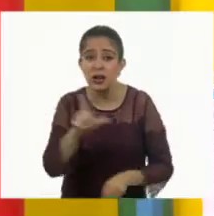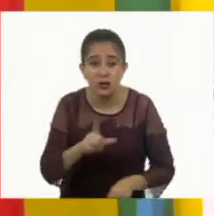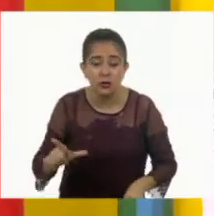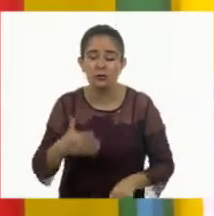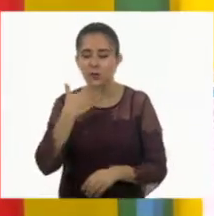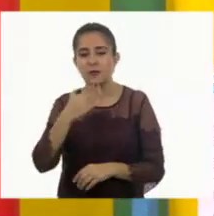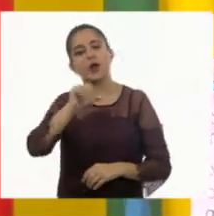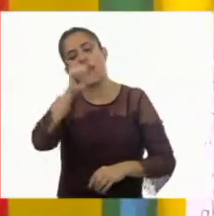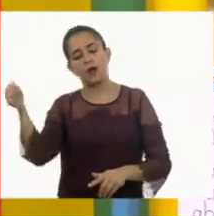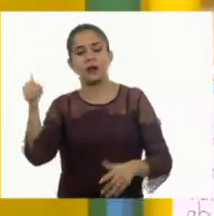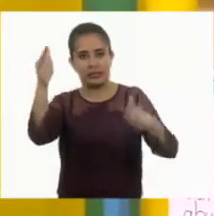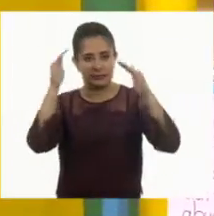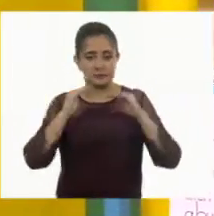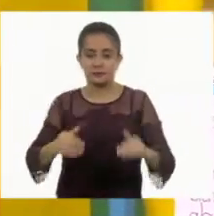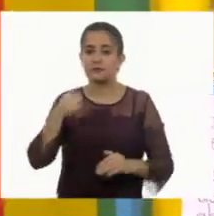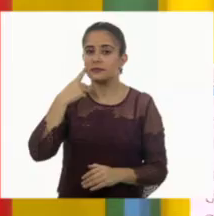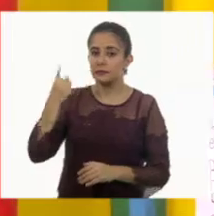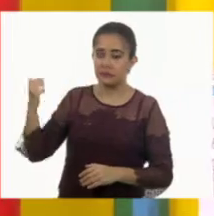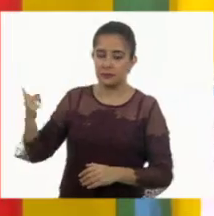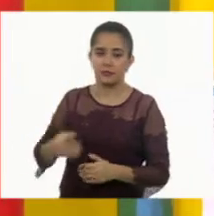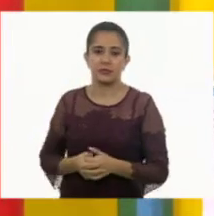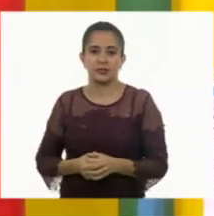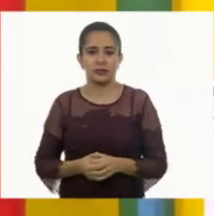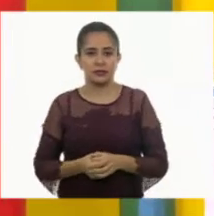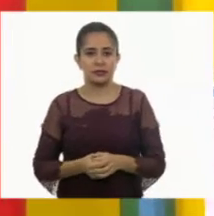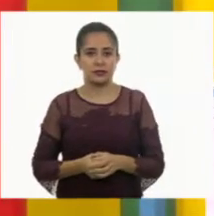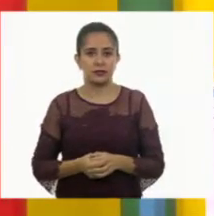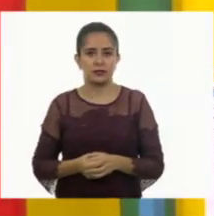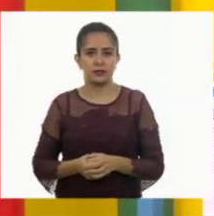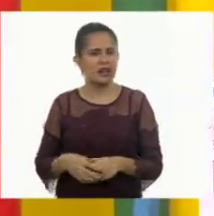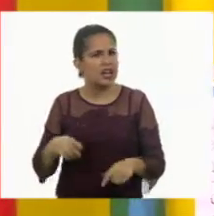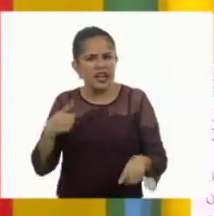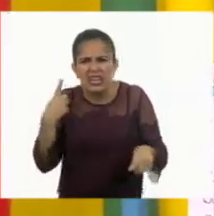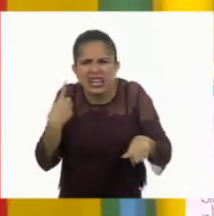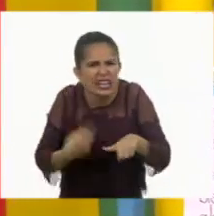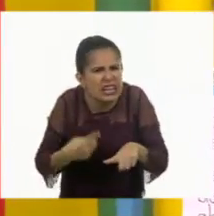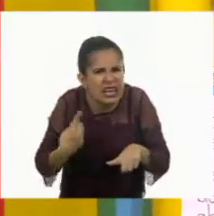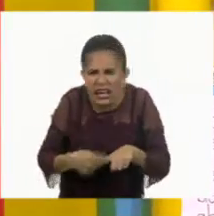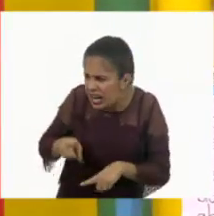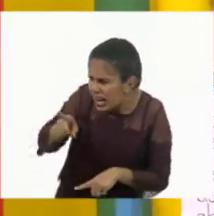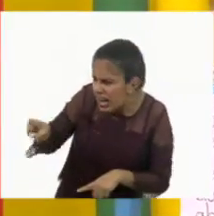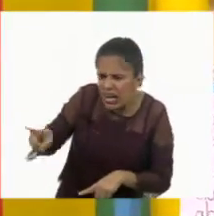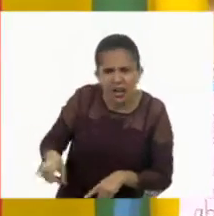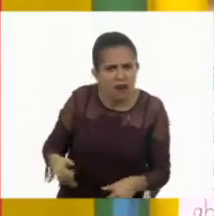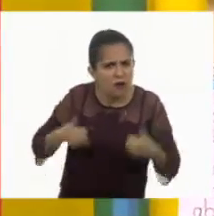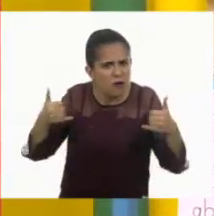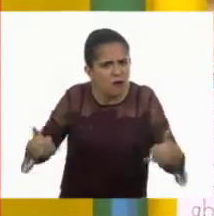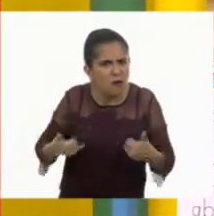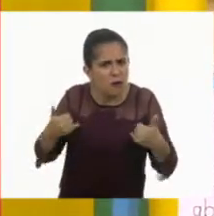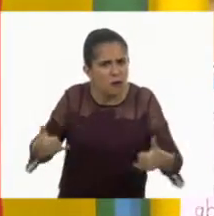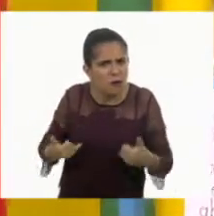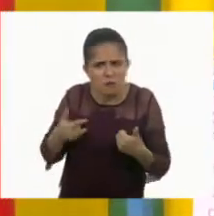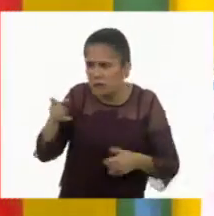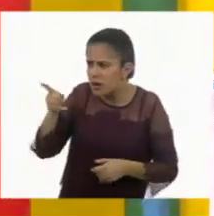El siguiente. ¿Listo? Sí. Listo. ¿Quién es el chico que va con Lucía?